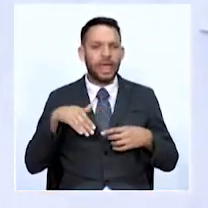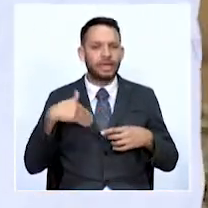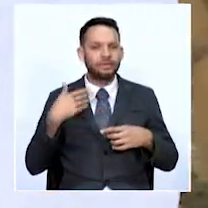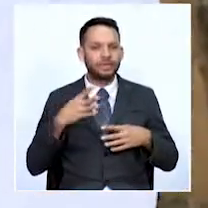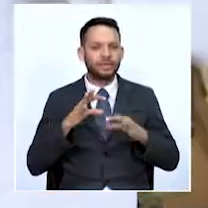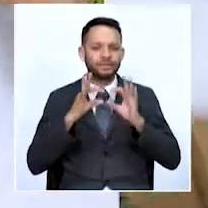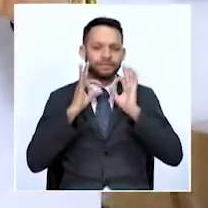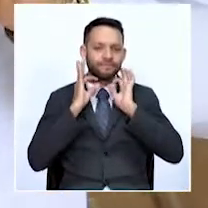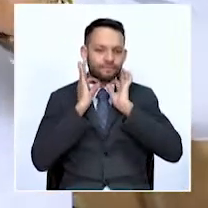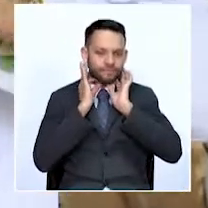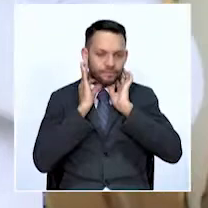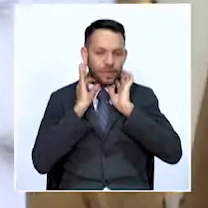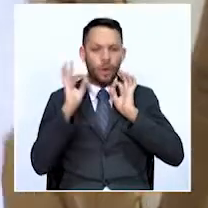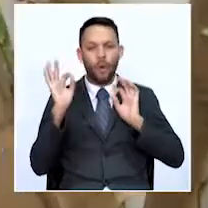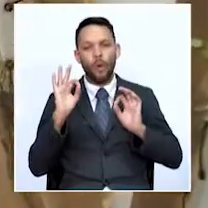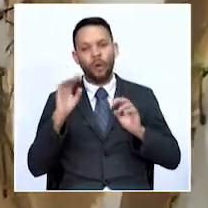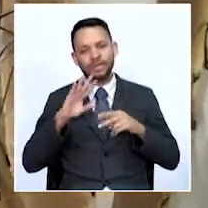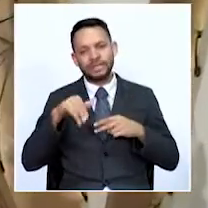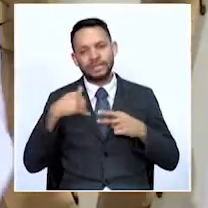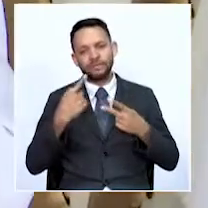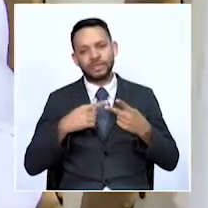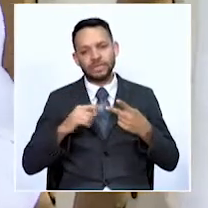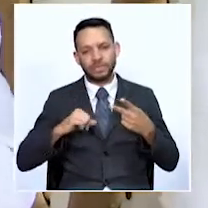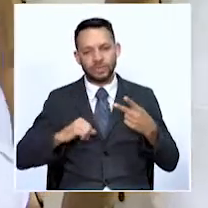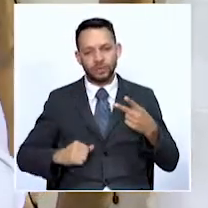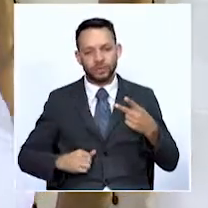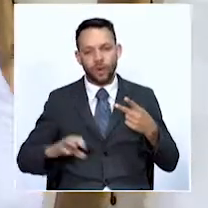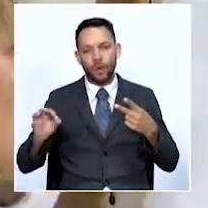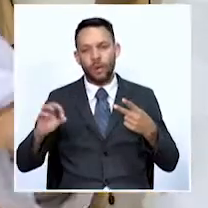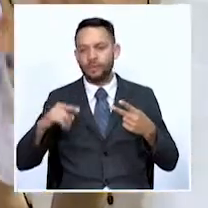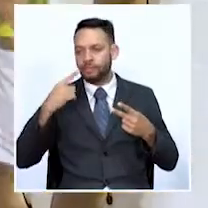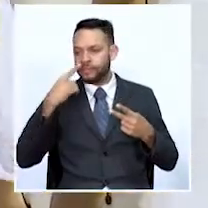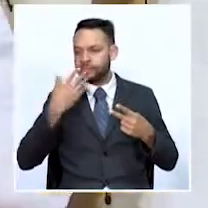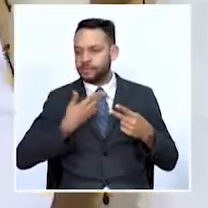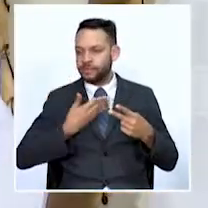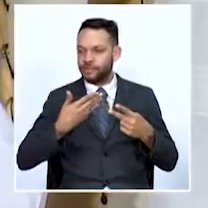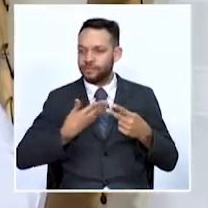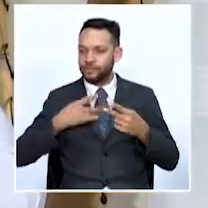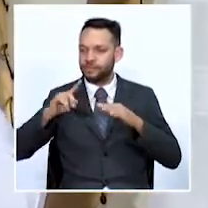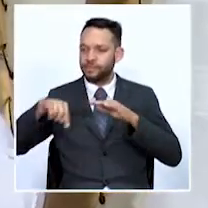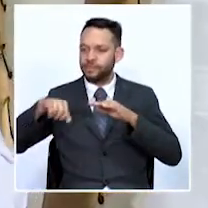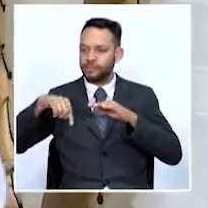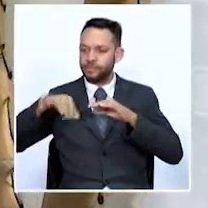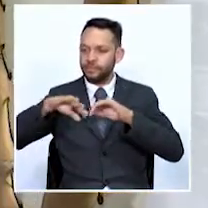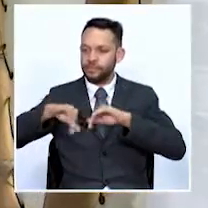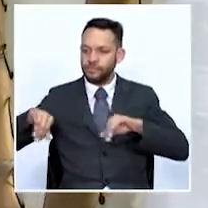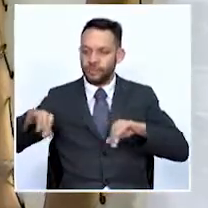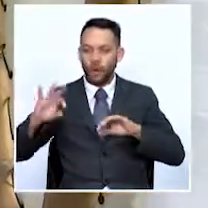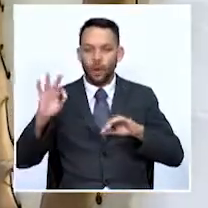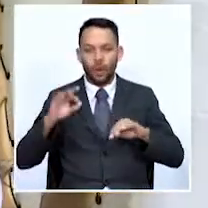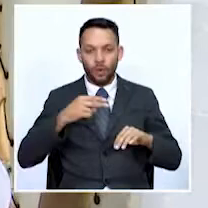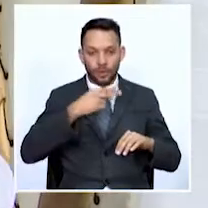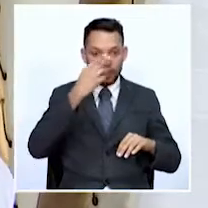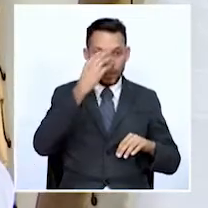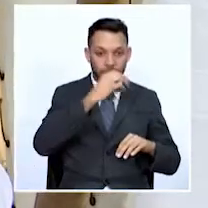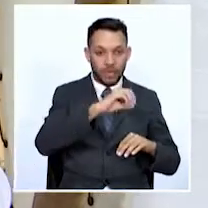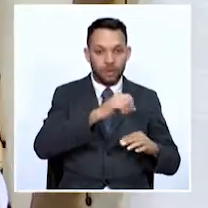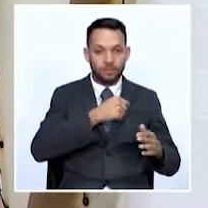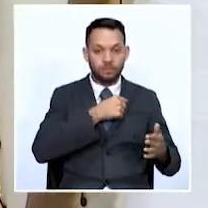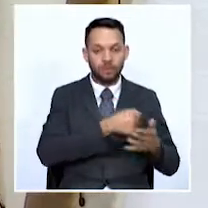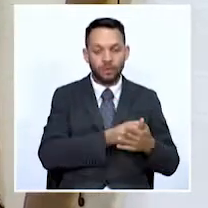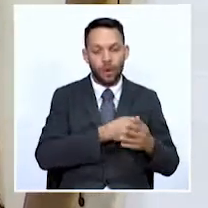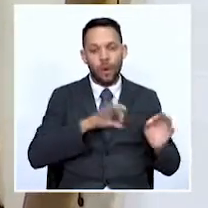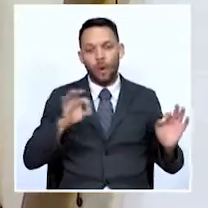amigdalitis, ay, después de una cirugía, después de que mis papás se separaron, después de que mi hijo tuvo un accidente, después de que me dio un